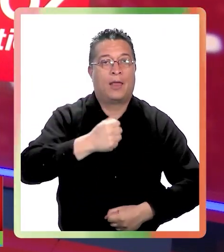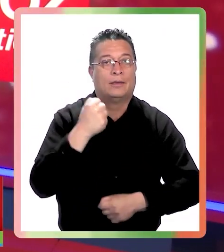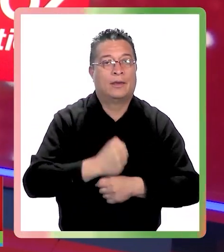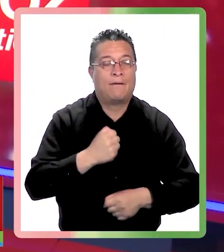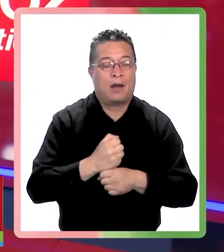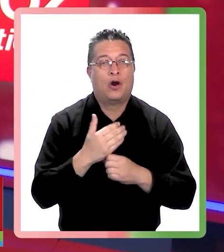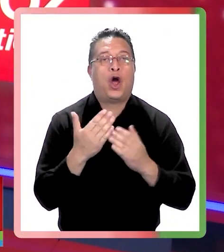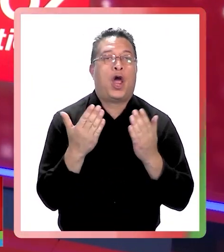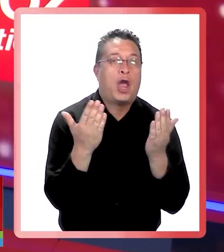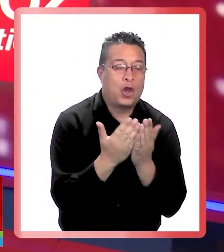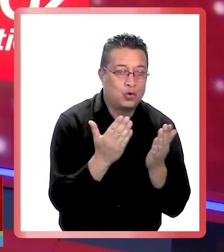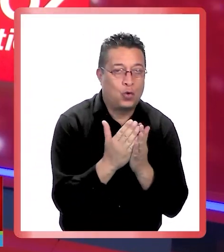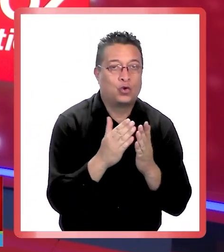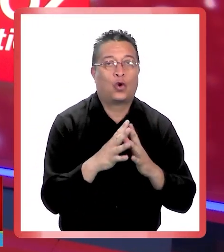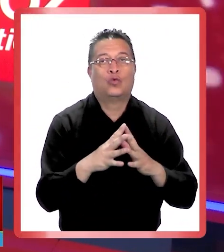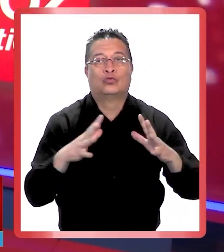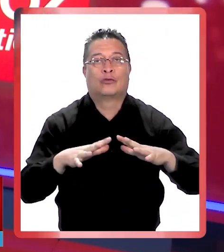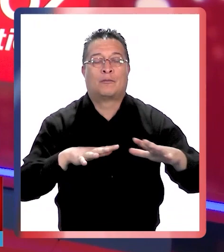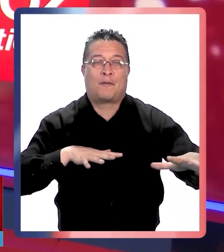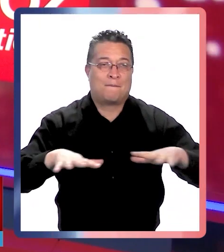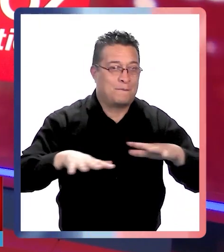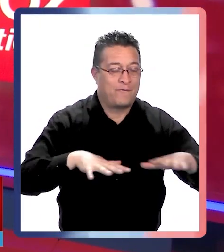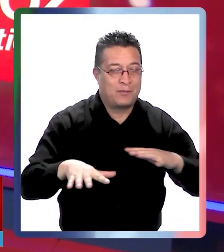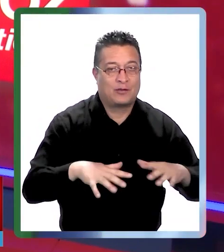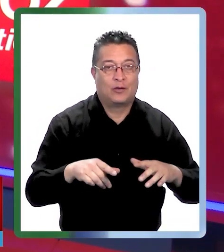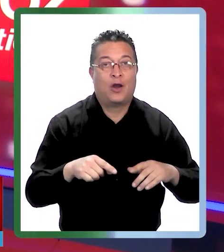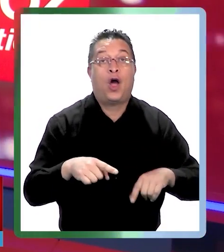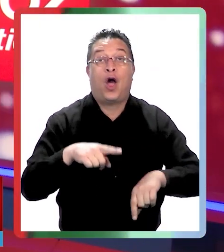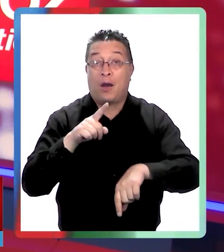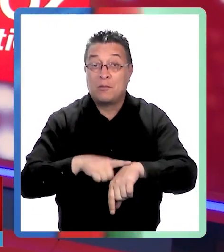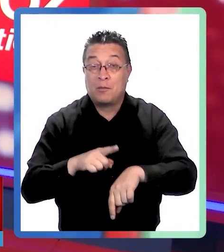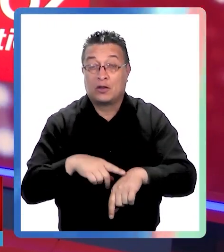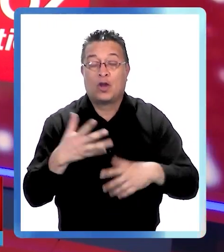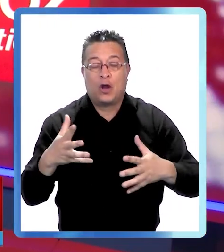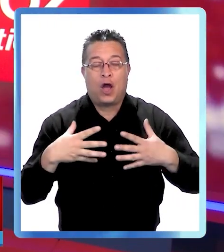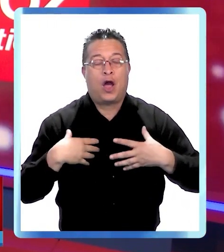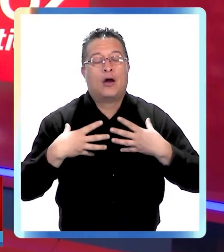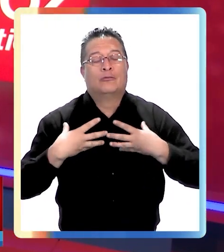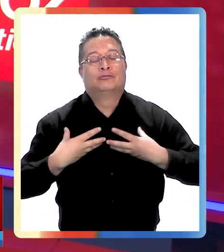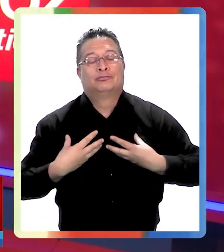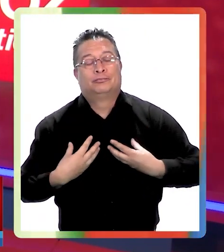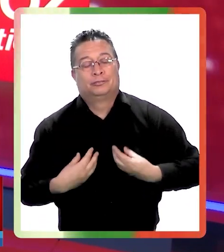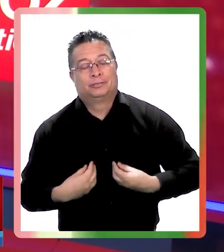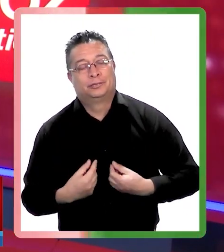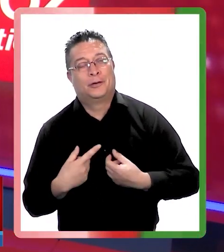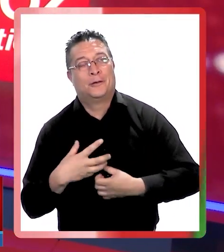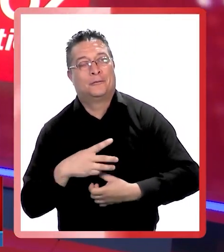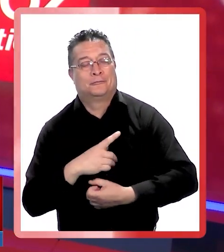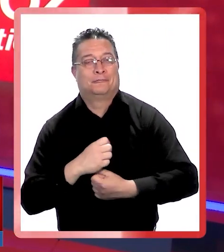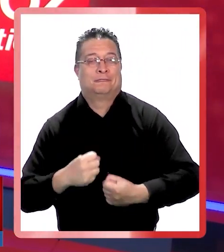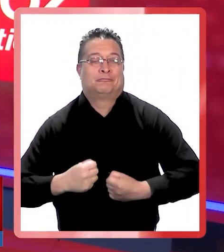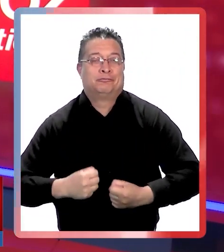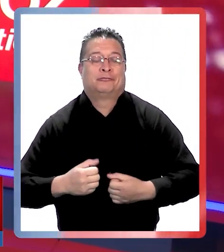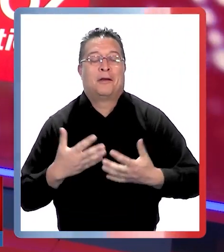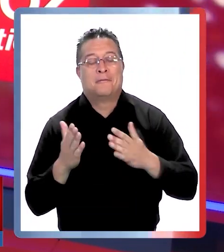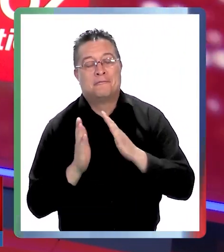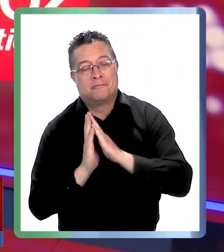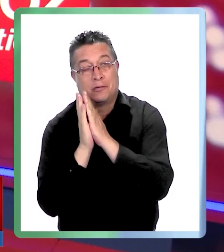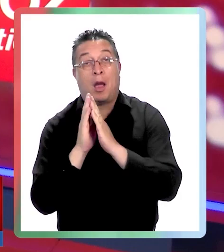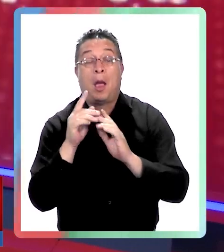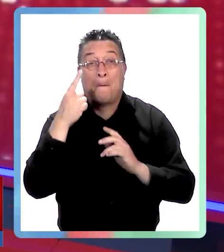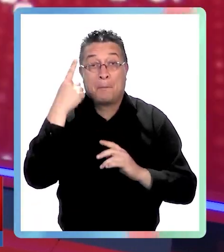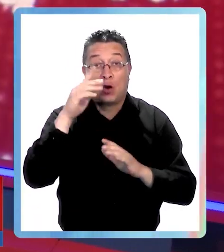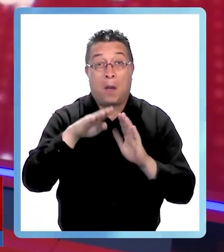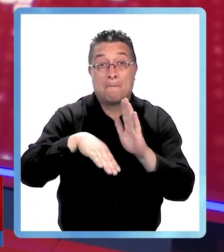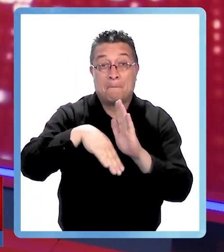trabajo, estudio y mucho movimiento. Un momento para recuperar energías. Sin embargo, en Chile la